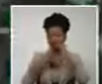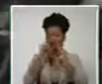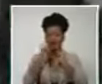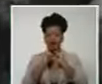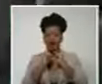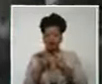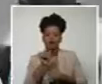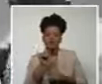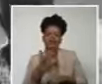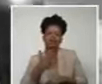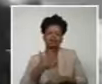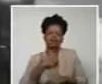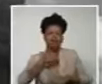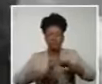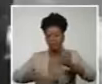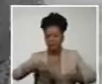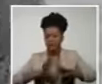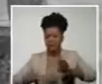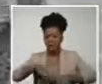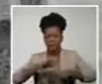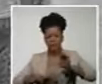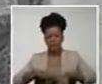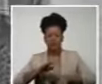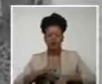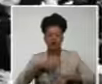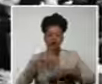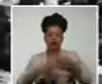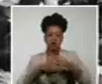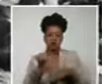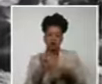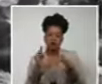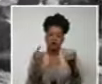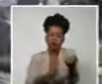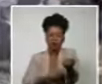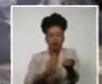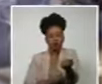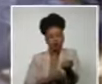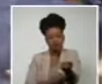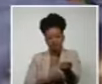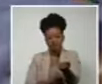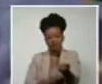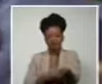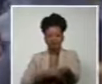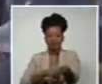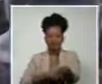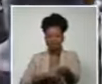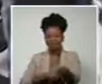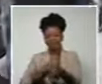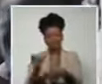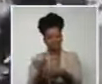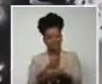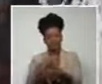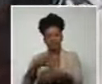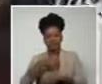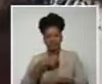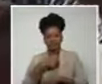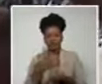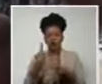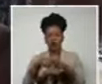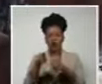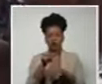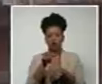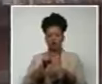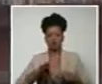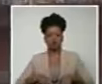con lengua de tambores intentaron hacerse un hogar, fijando raza, sangre y tradición, donde otras etnias los miraban por encima del